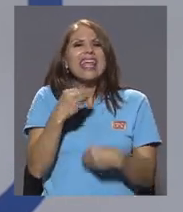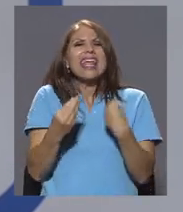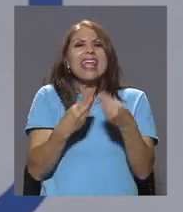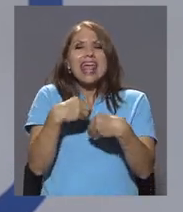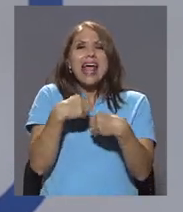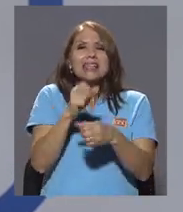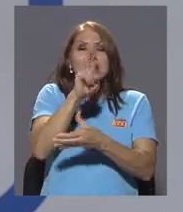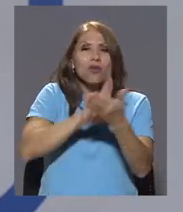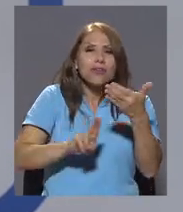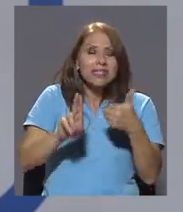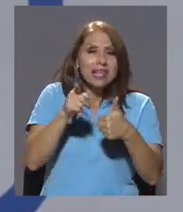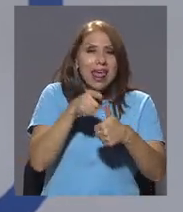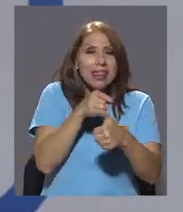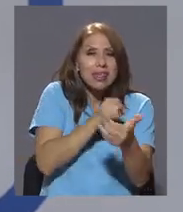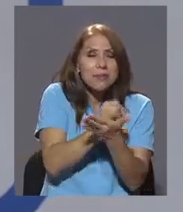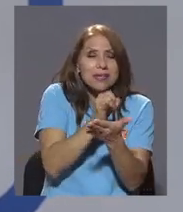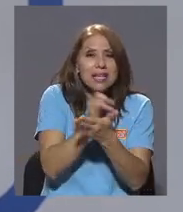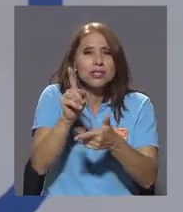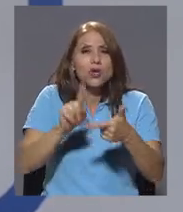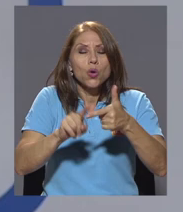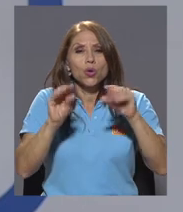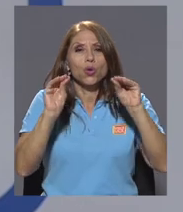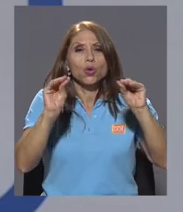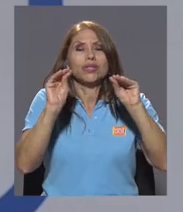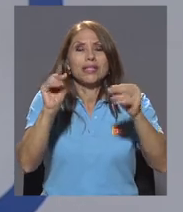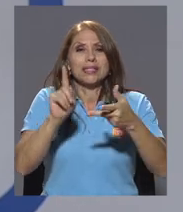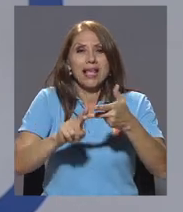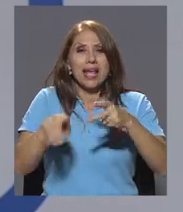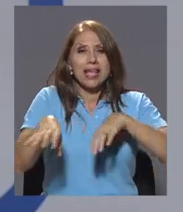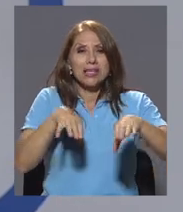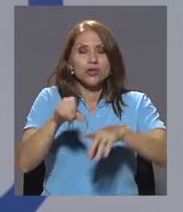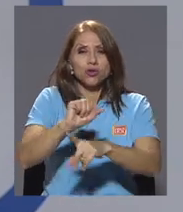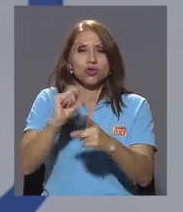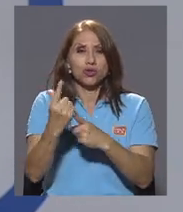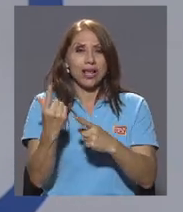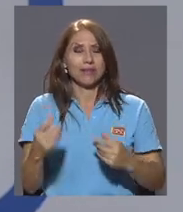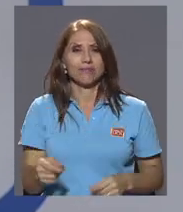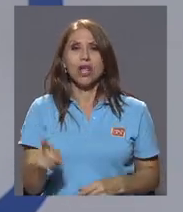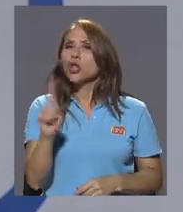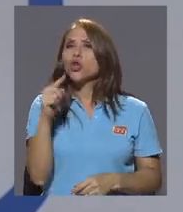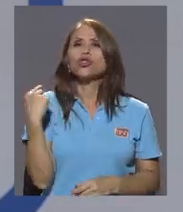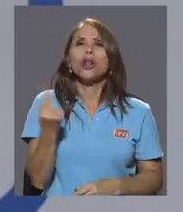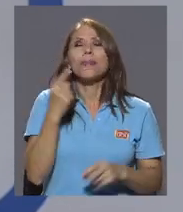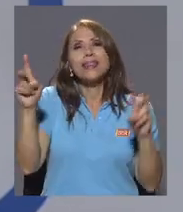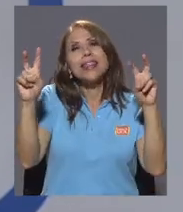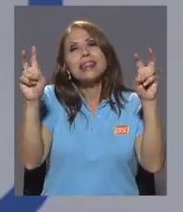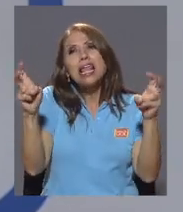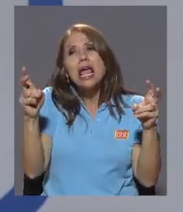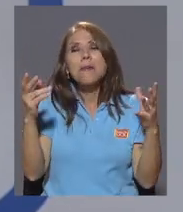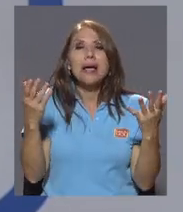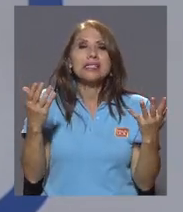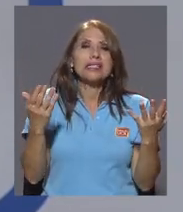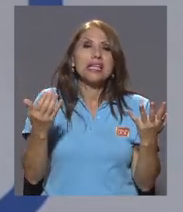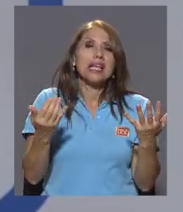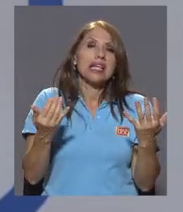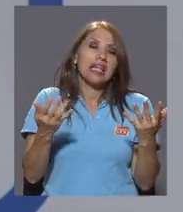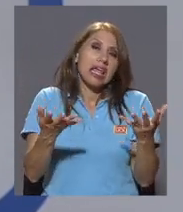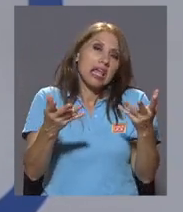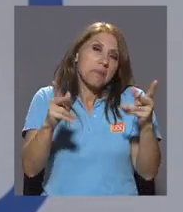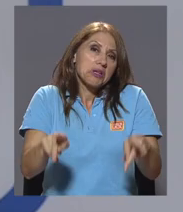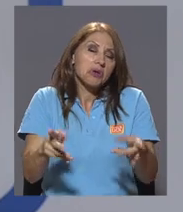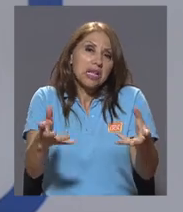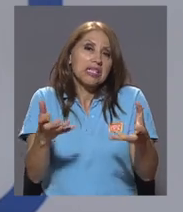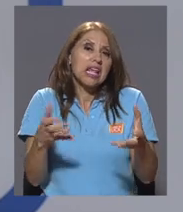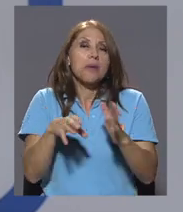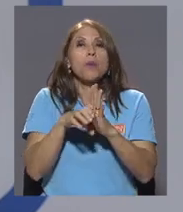en acción social y no sólo en temas digamos que a veces son los que más andan las personas interesadas en analizar como digamos el